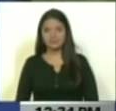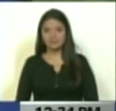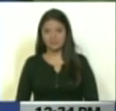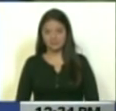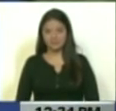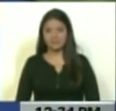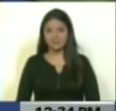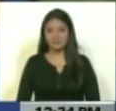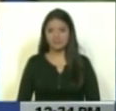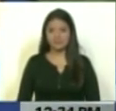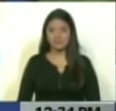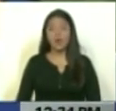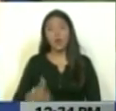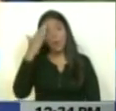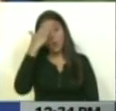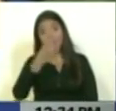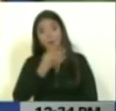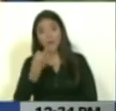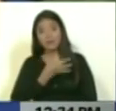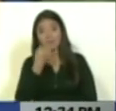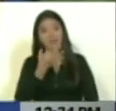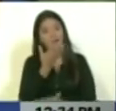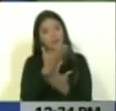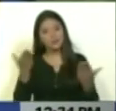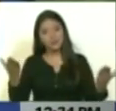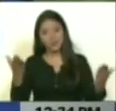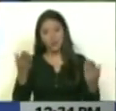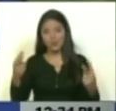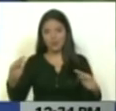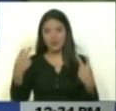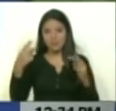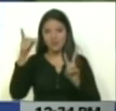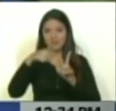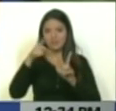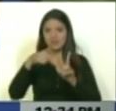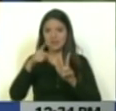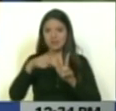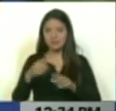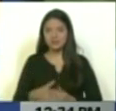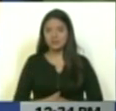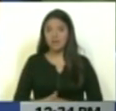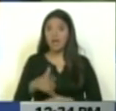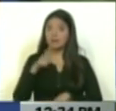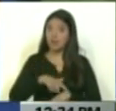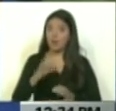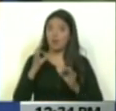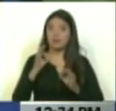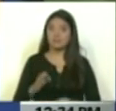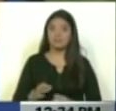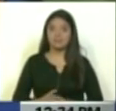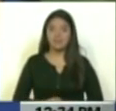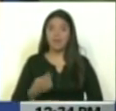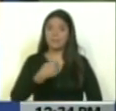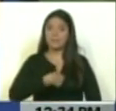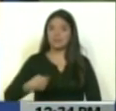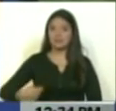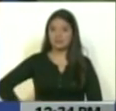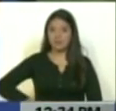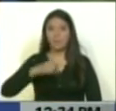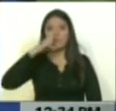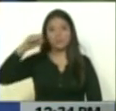Así es, Juan Carlos, muy buenas tardes y también saludamos a toda la audiencia venezolana de televisión que sintoniza a esta hora. Como tú lo indicabas, ya el presidente de la